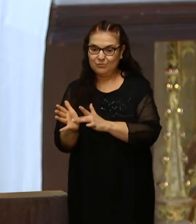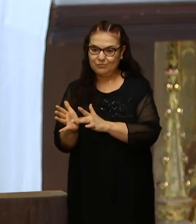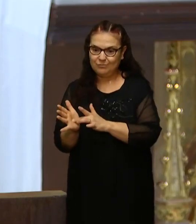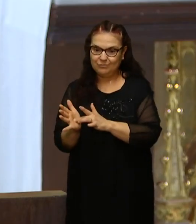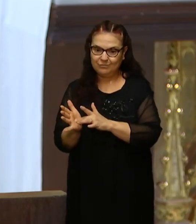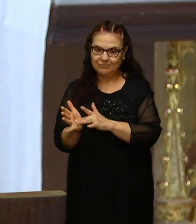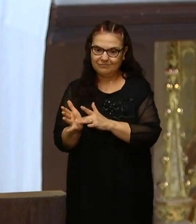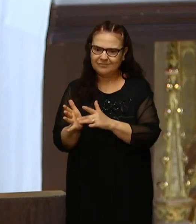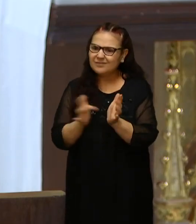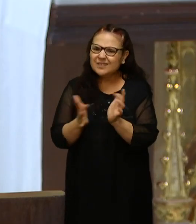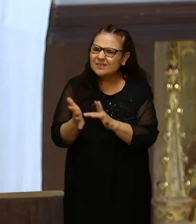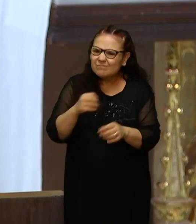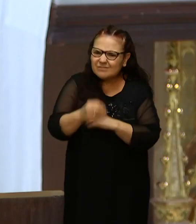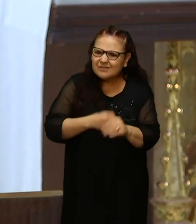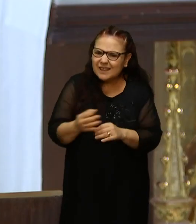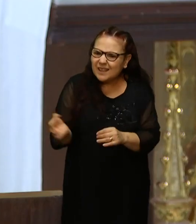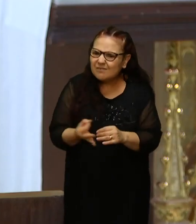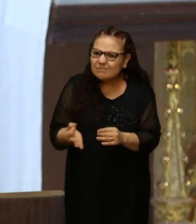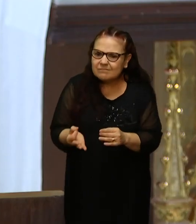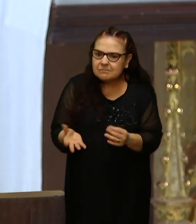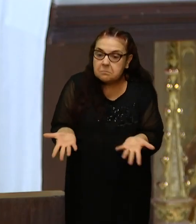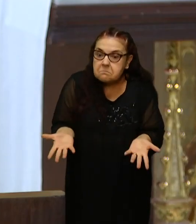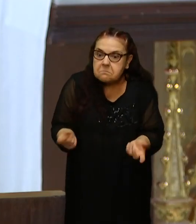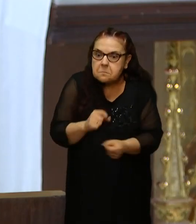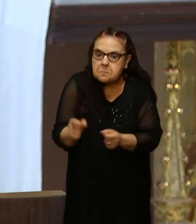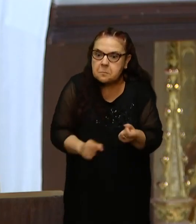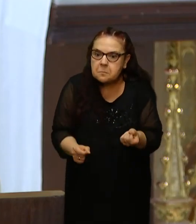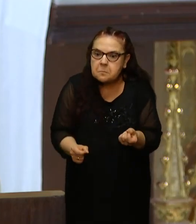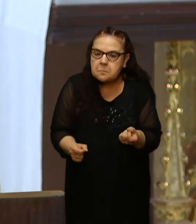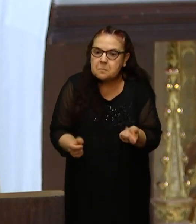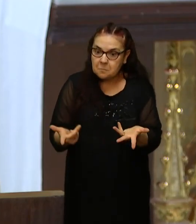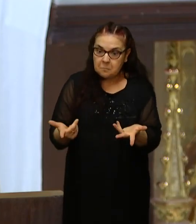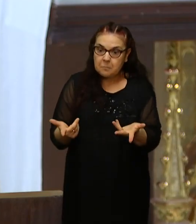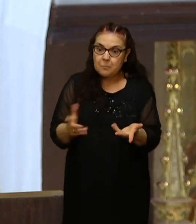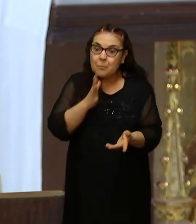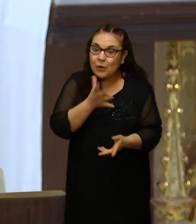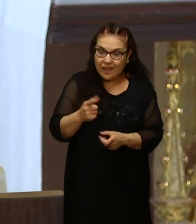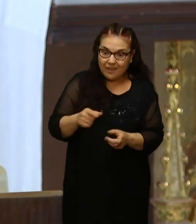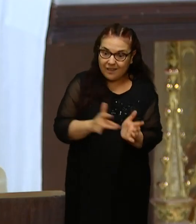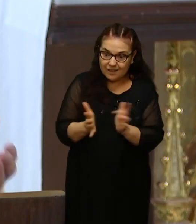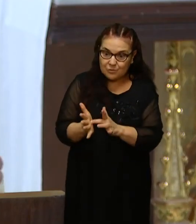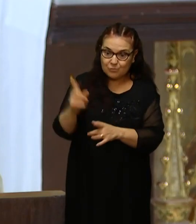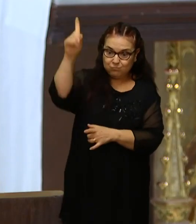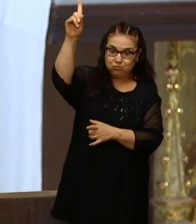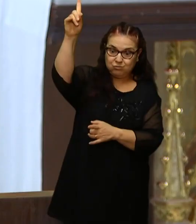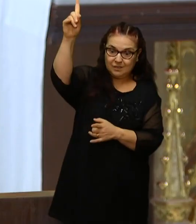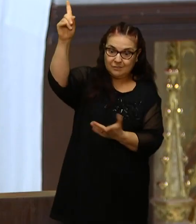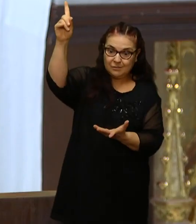lo que hizo Cristo Jesús? Pues su condición divina la dejó a un